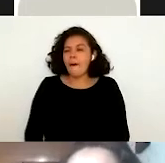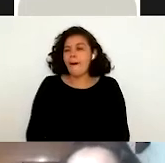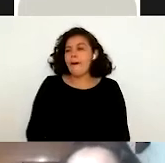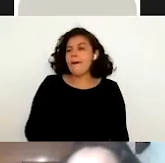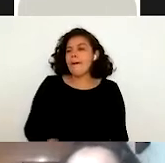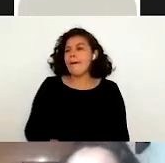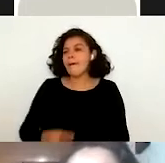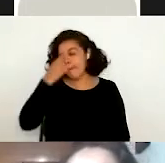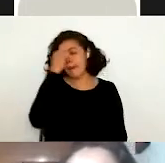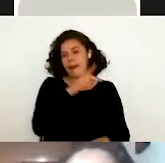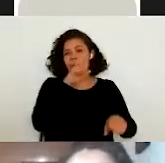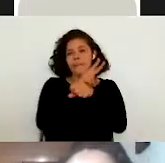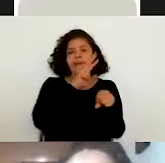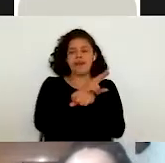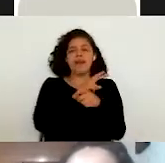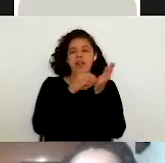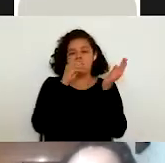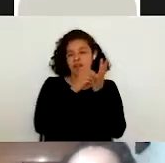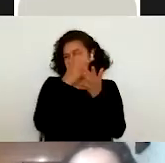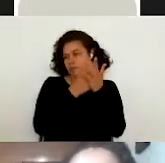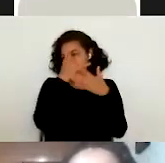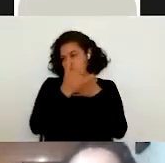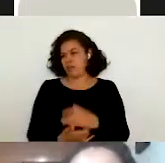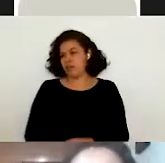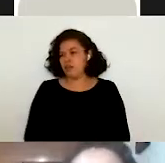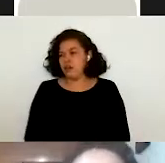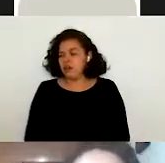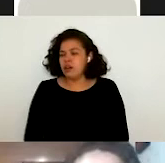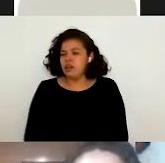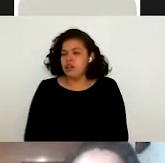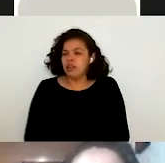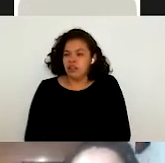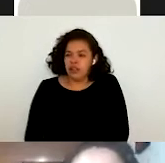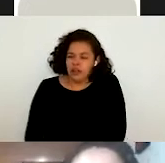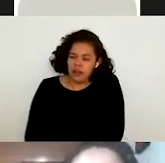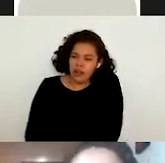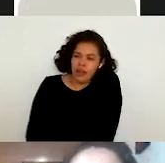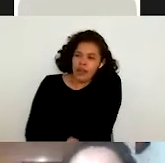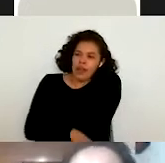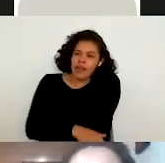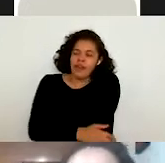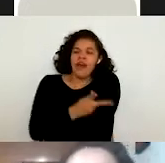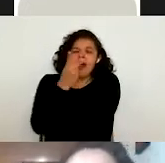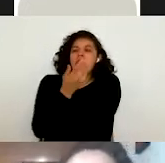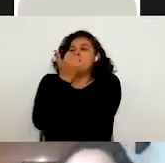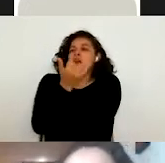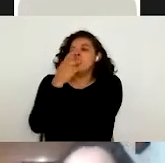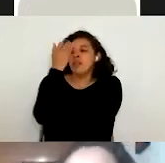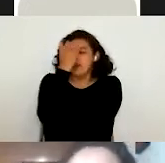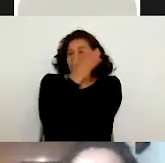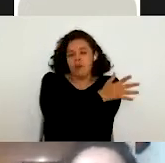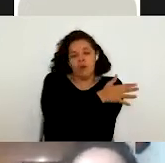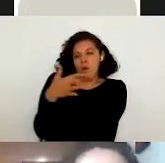del monitoreo de este proyecto. Entonces esto también dependerá tanto del tiempo que dure el proyecto como del número